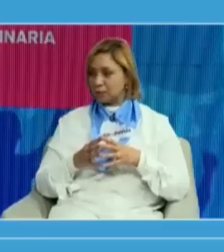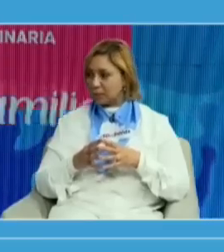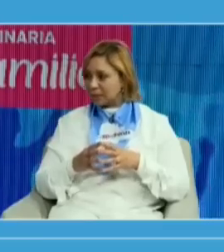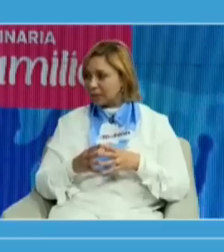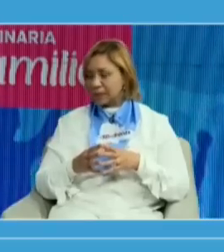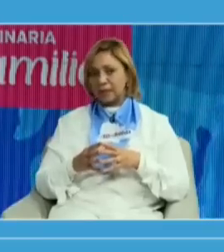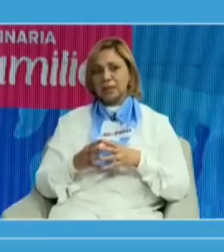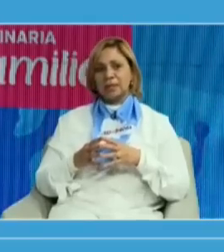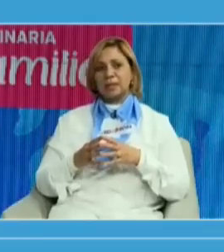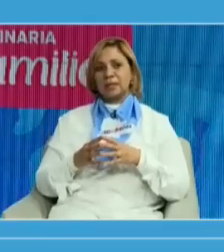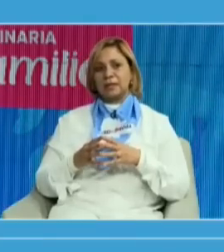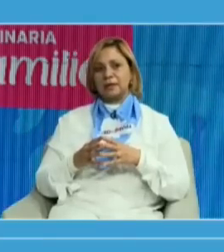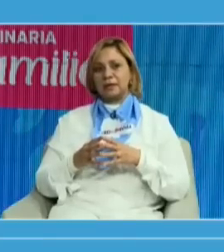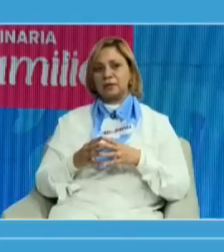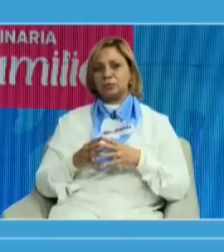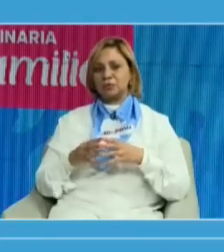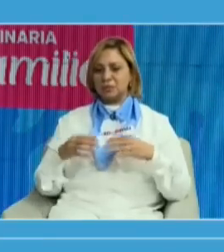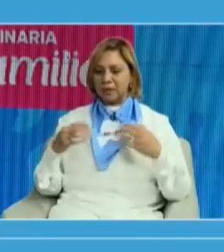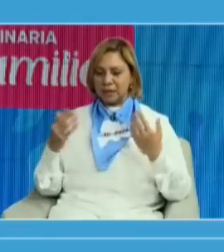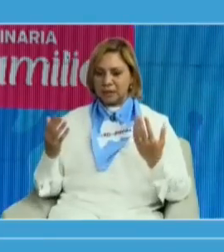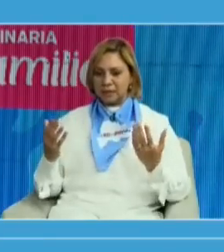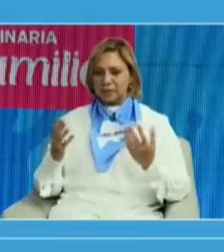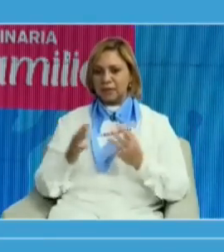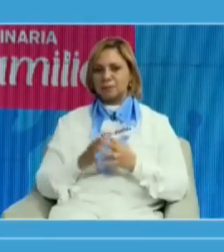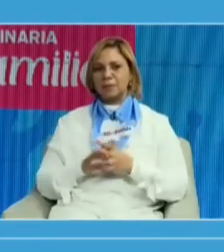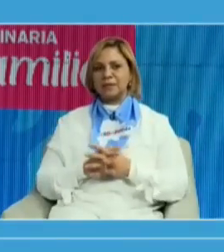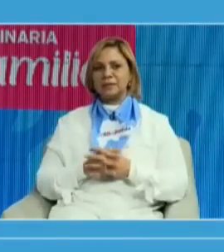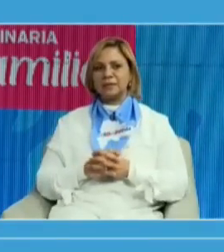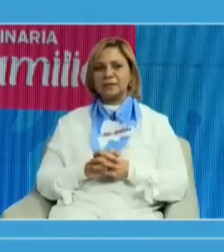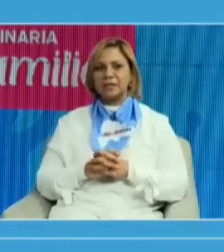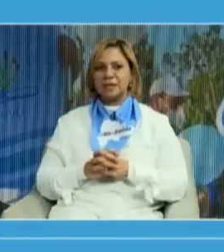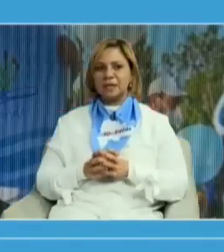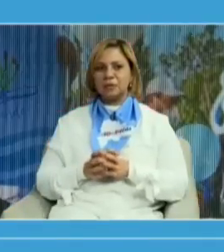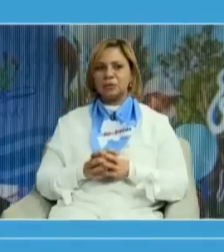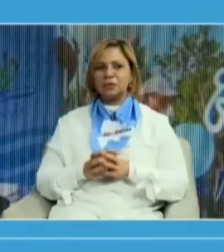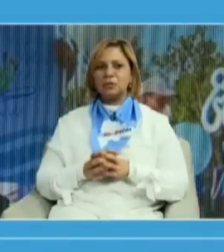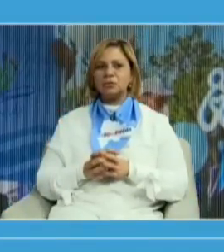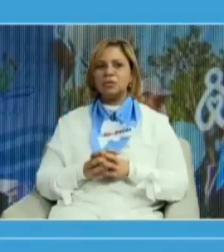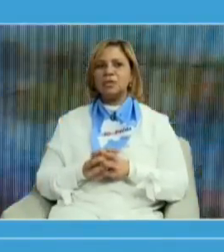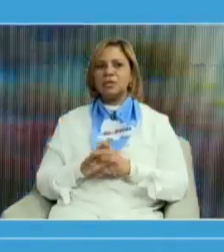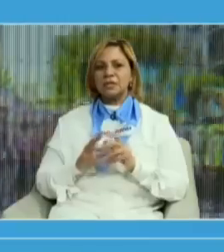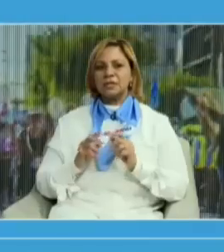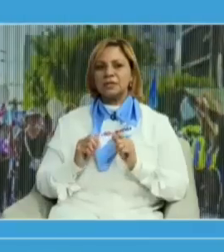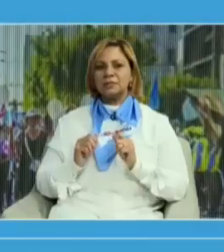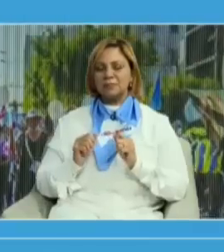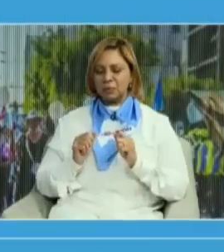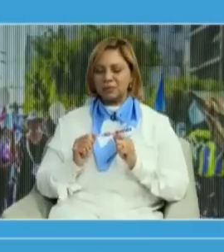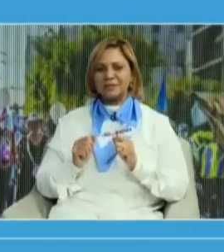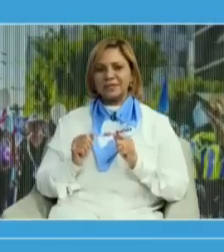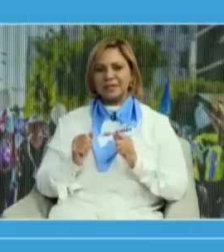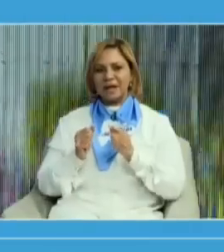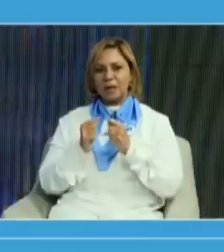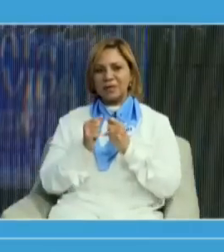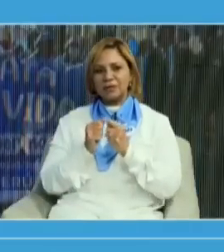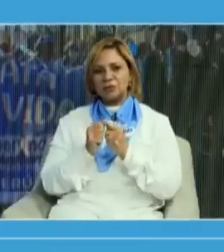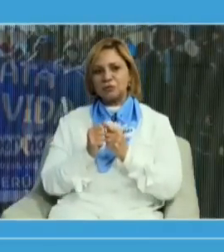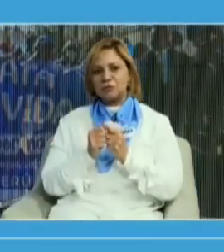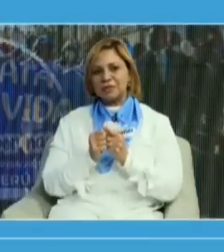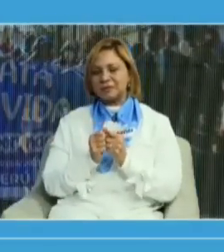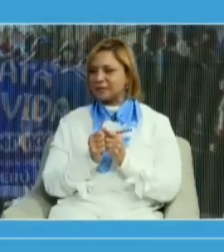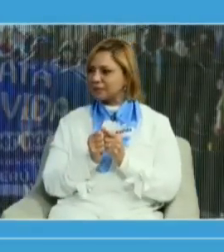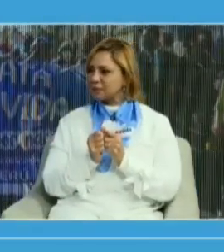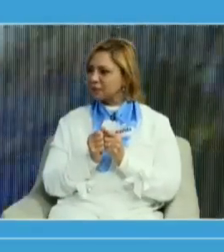de Latinoamérica, inclusive en países nórdicos. Y vamos a seguir